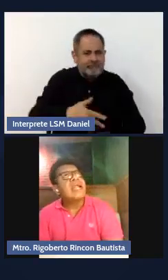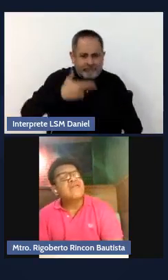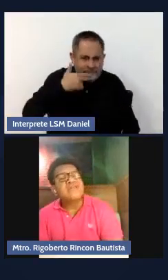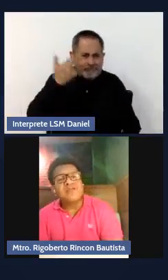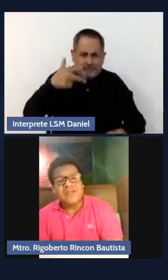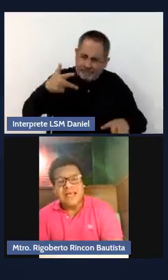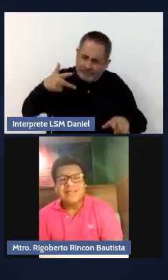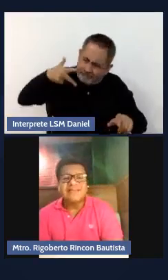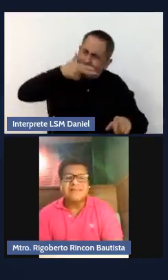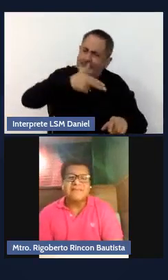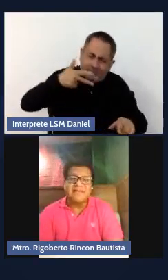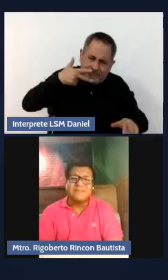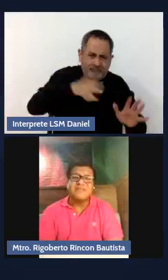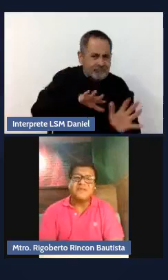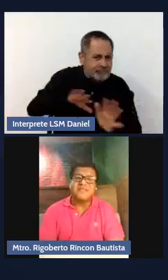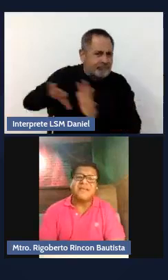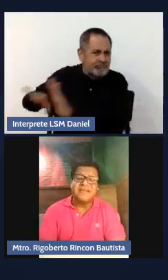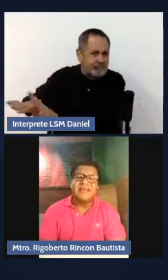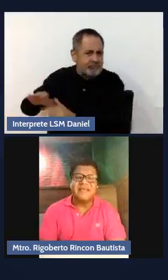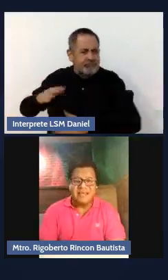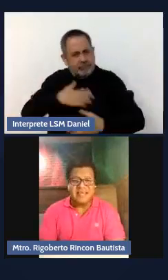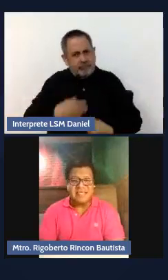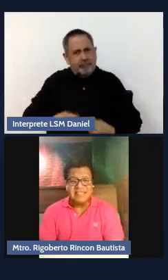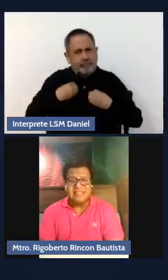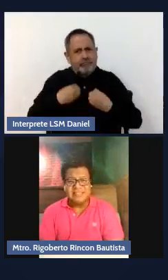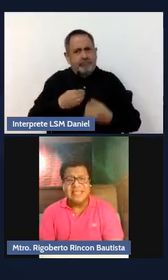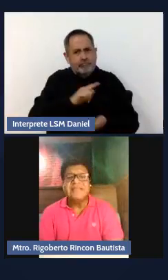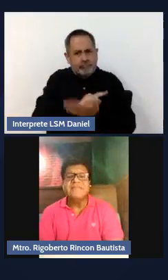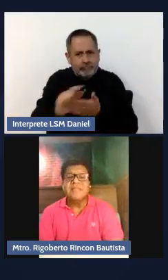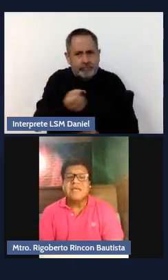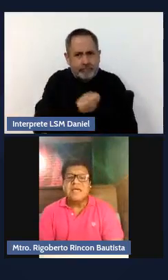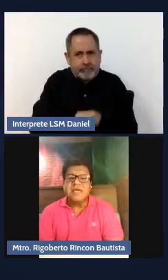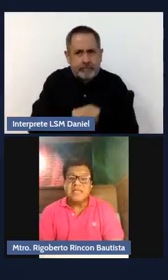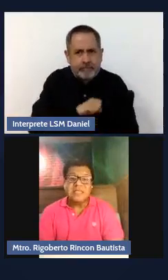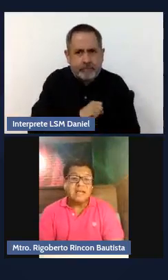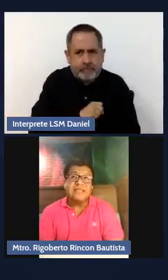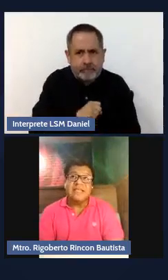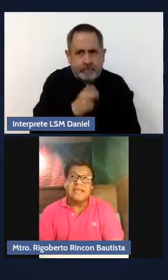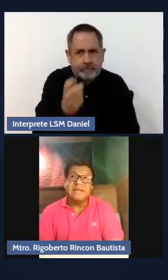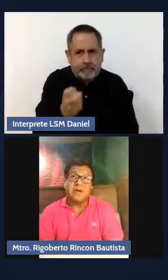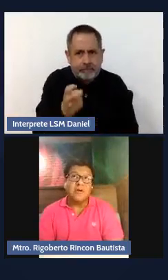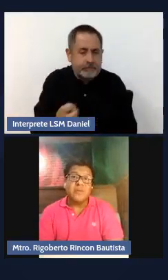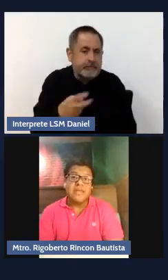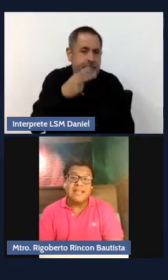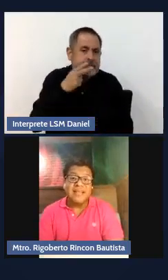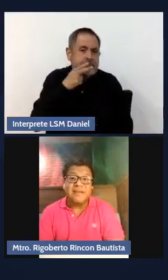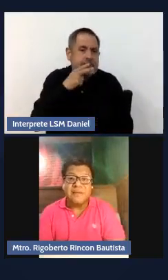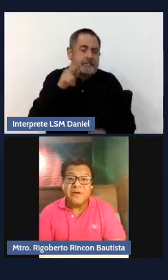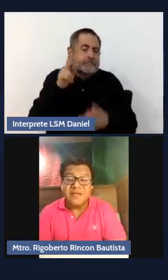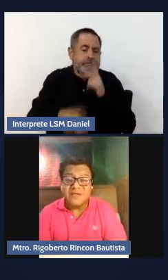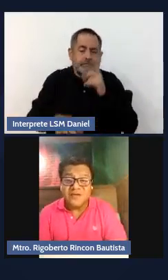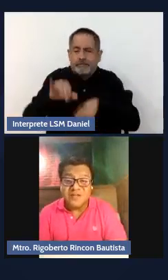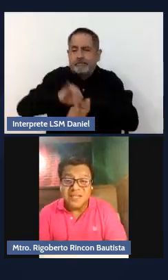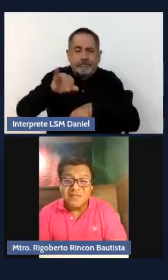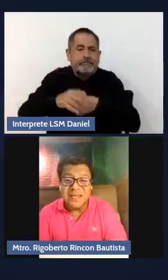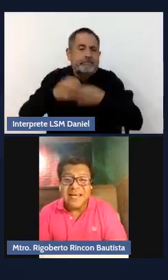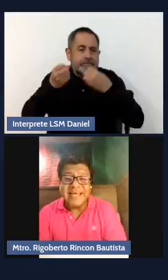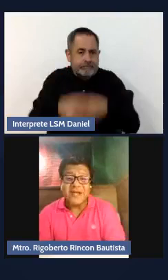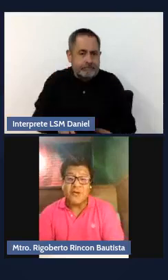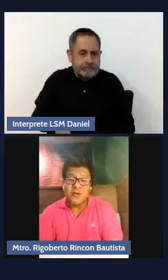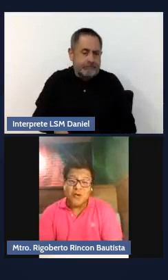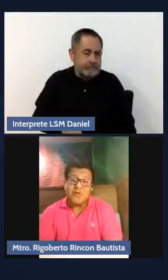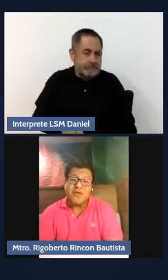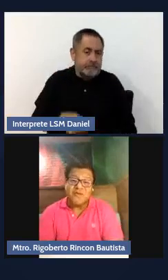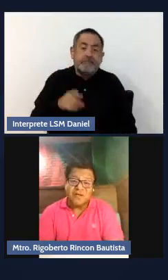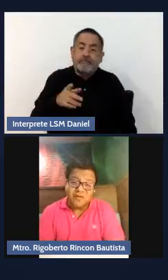detonantes que pasamos en nuestra vida, ¿ya? Y tal vez el tabaco lo pueda generar, pero esto no significa que no cobre una